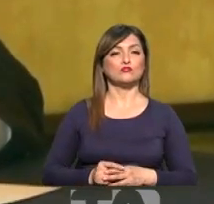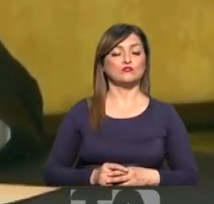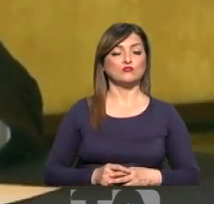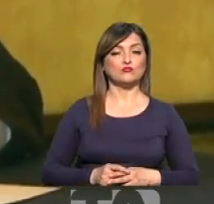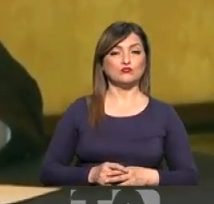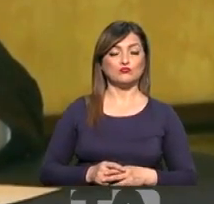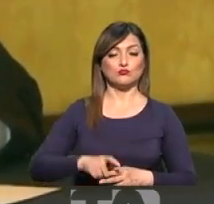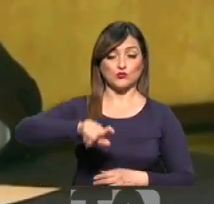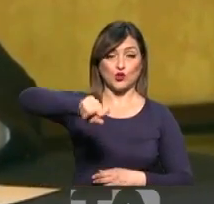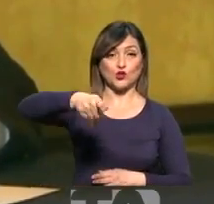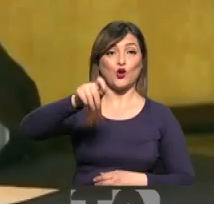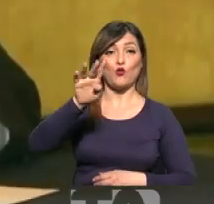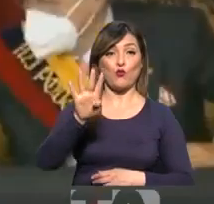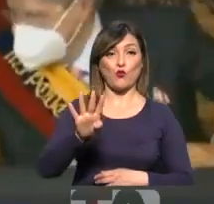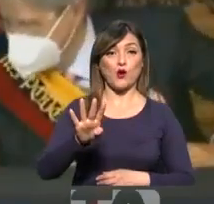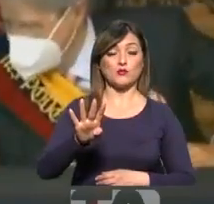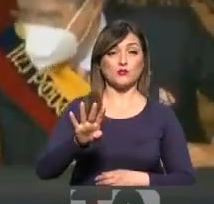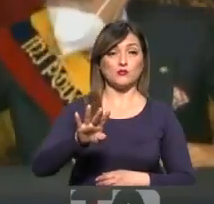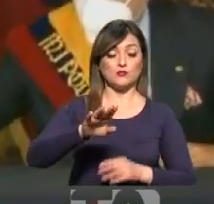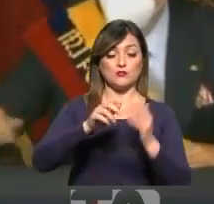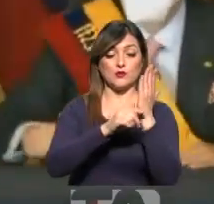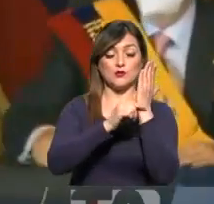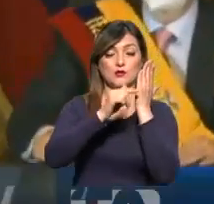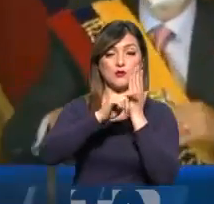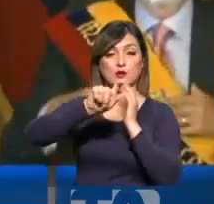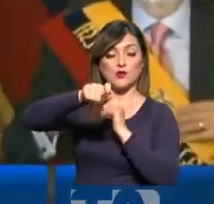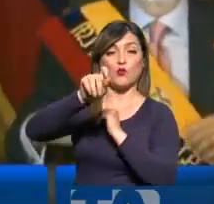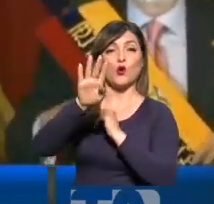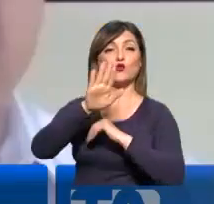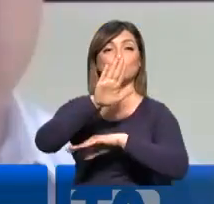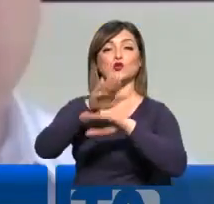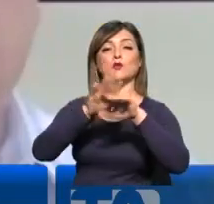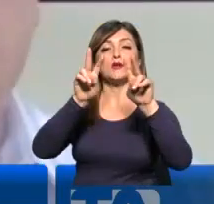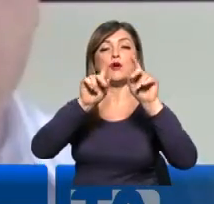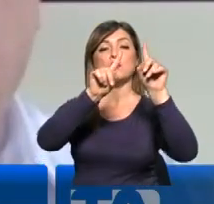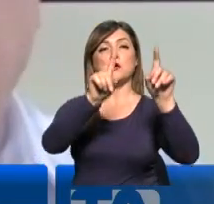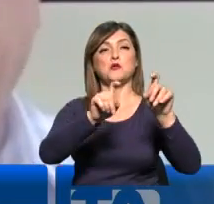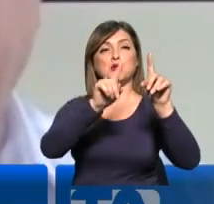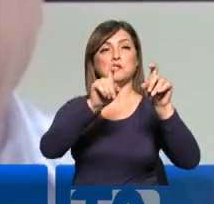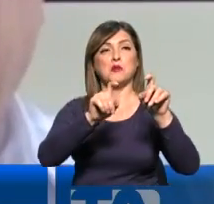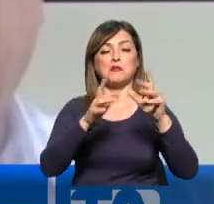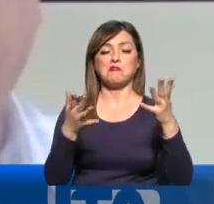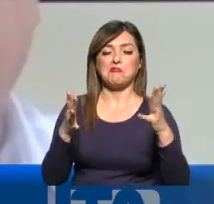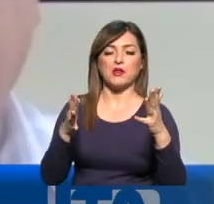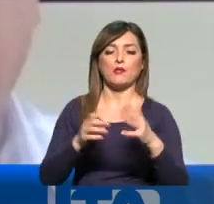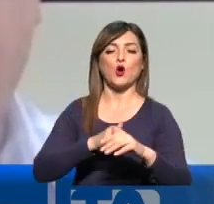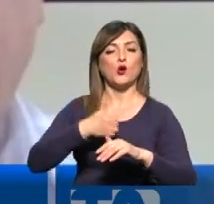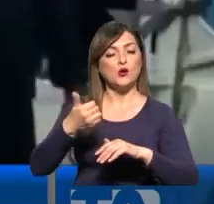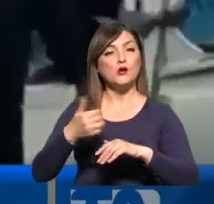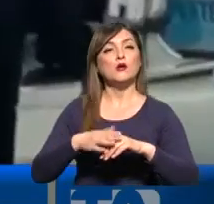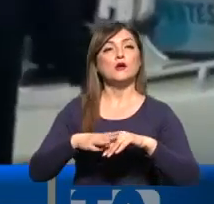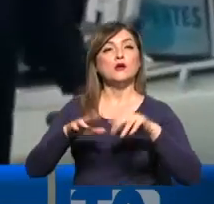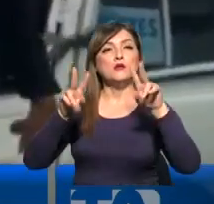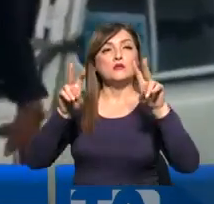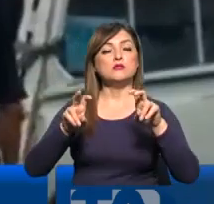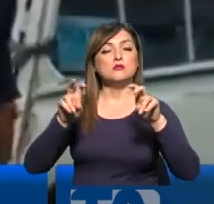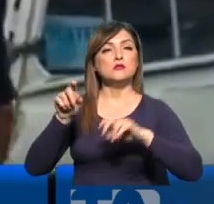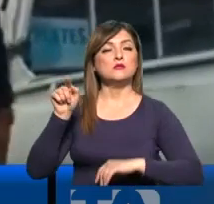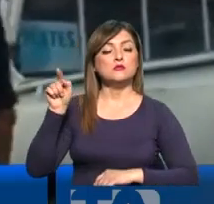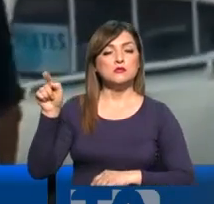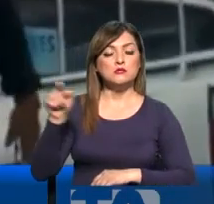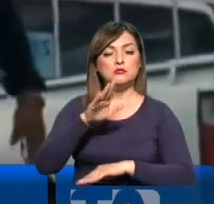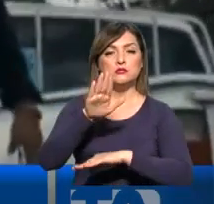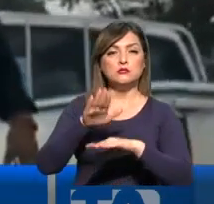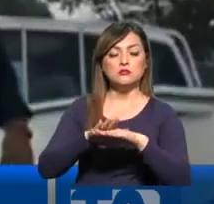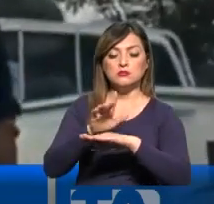Directamente con Teleamazonas, el ministro de Transporte no había querido referirse al tema, pero finalmente lo hizo en otro espacio. Marcelo Cabrera